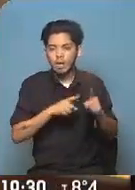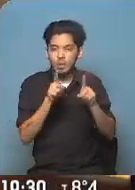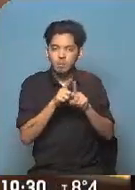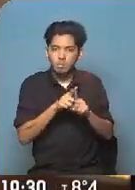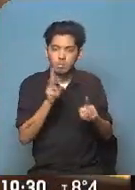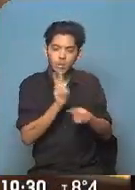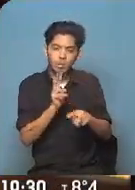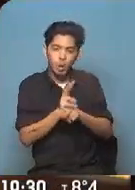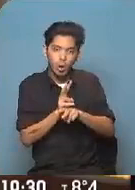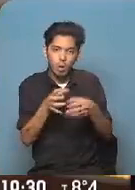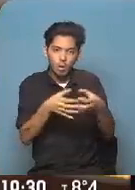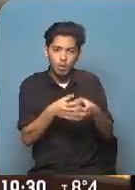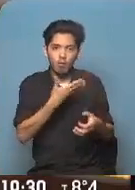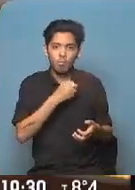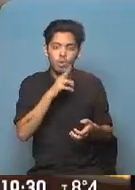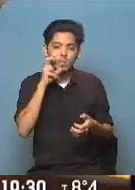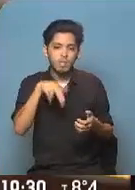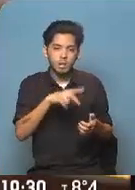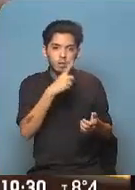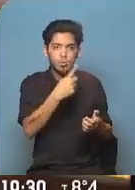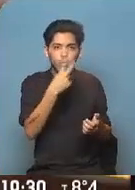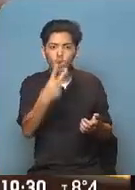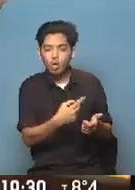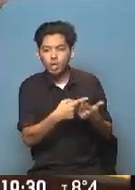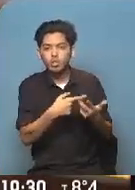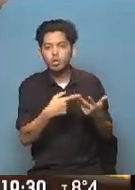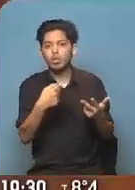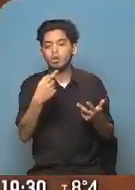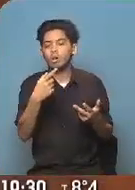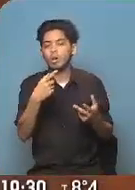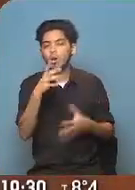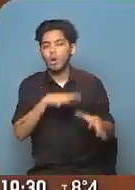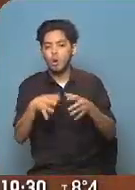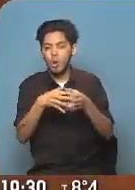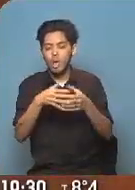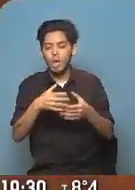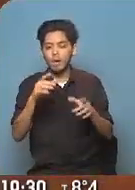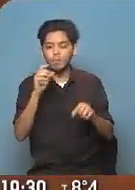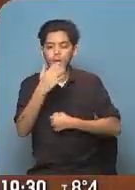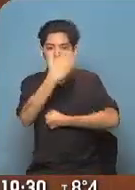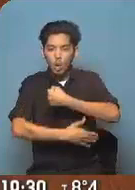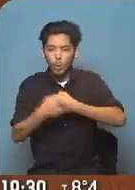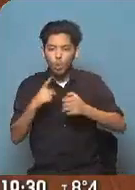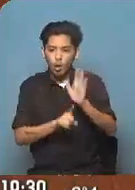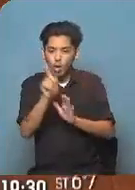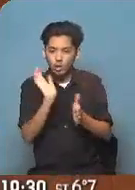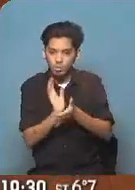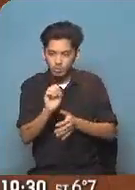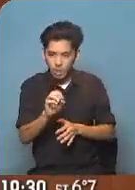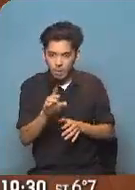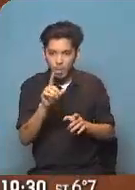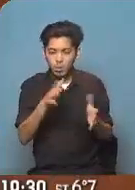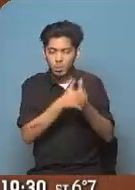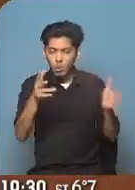dijo fortino uno fortín dos escudo norte son operativos planteados con este fundamento durante el gobierno